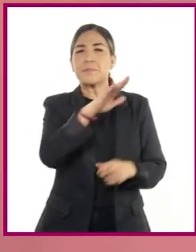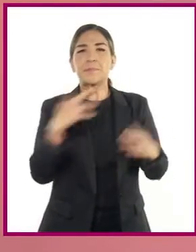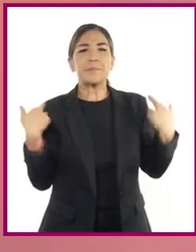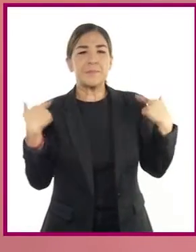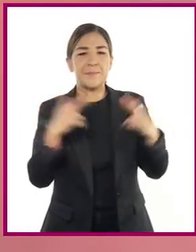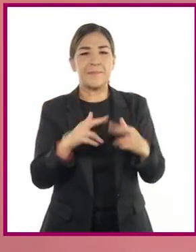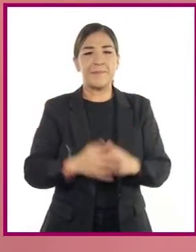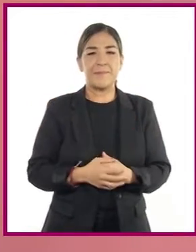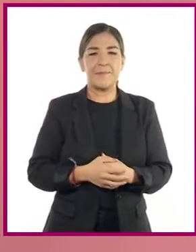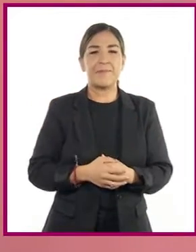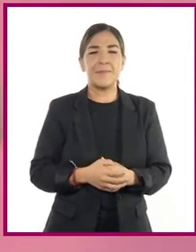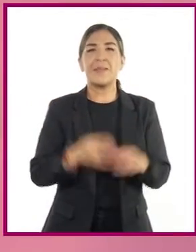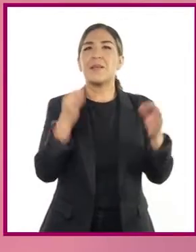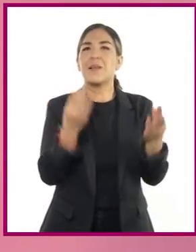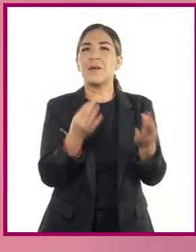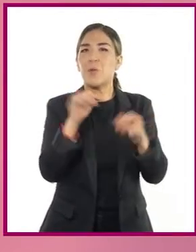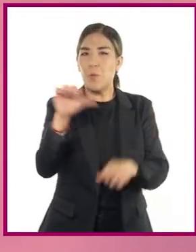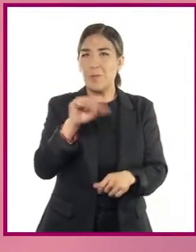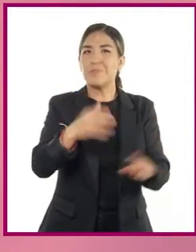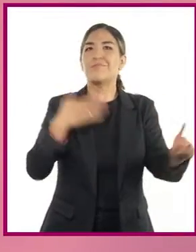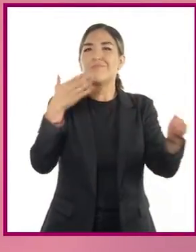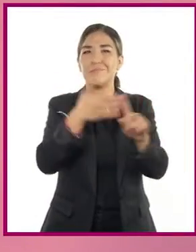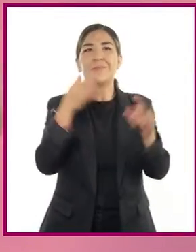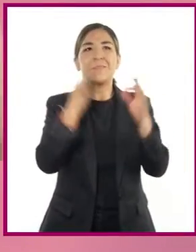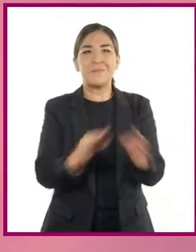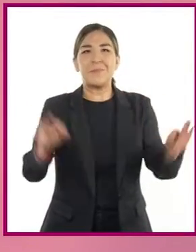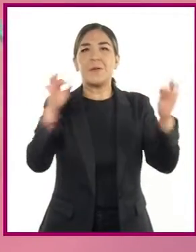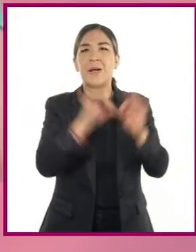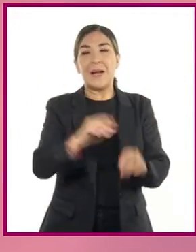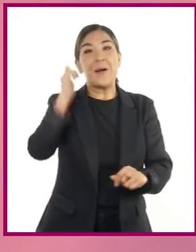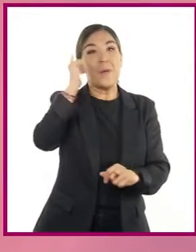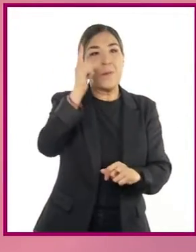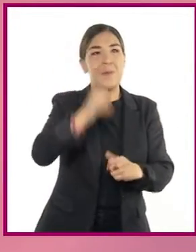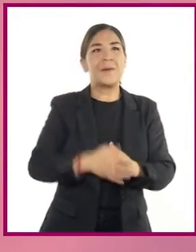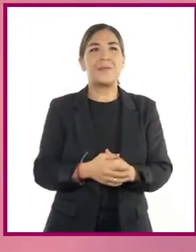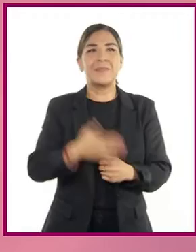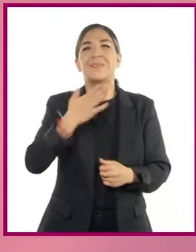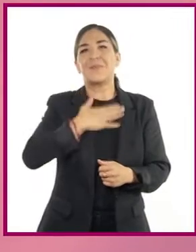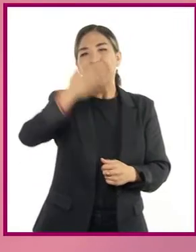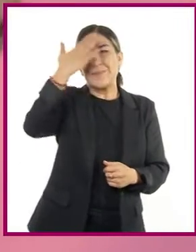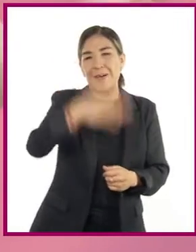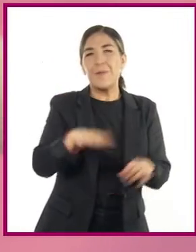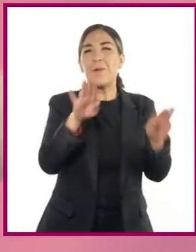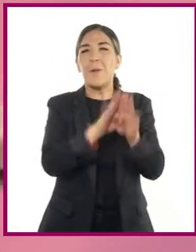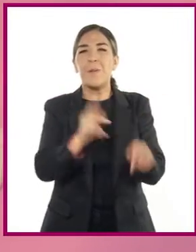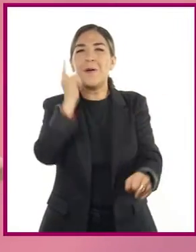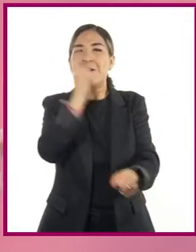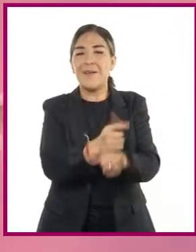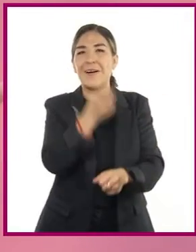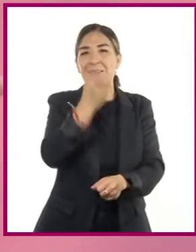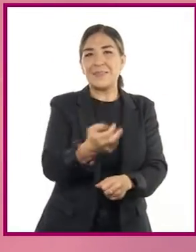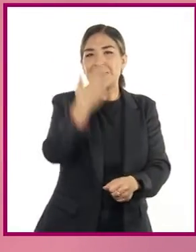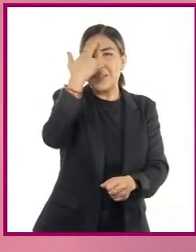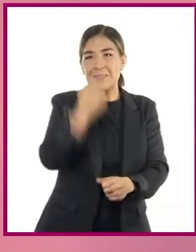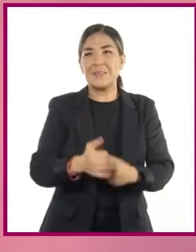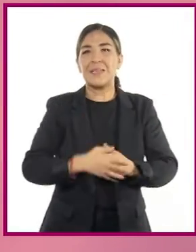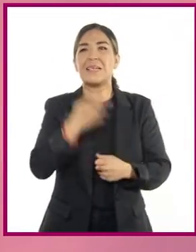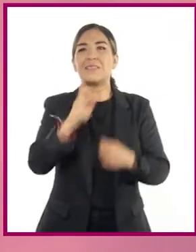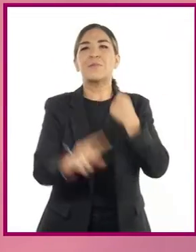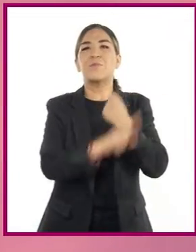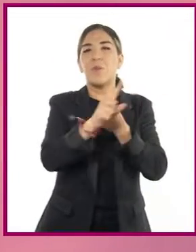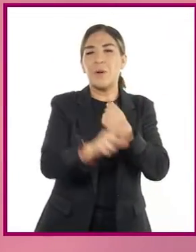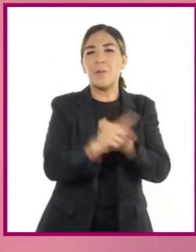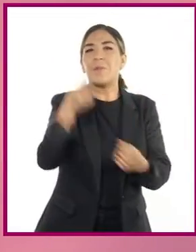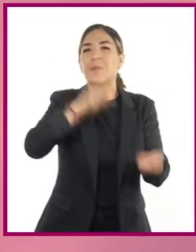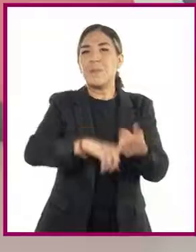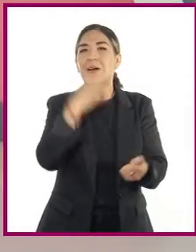qué importante es el propósito de esta sesión. Ojalá yo hubiera sabido identificar las causas de un problema escolar cuando estaba